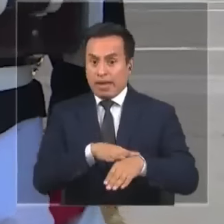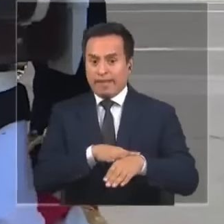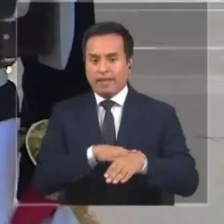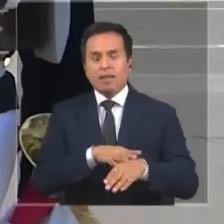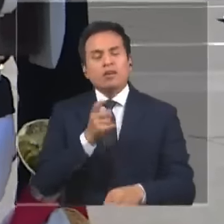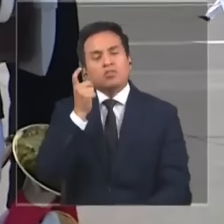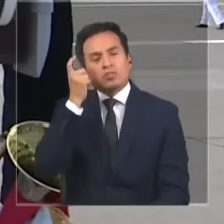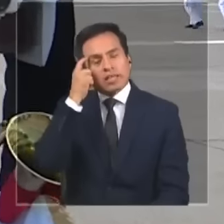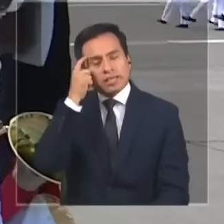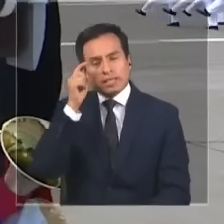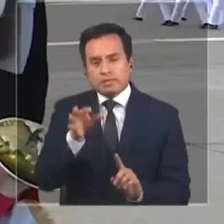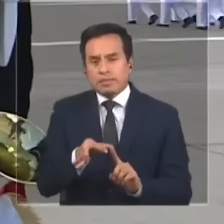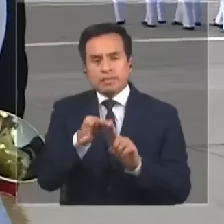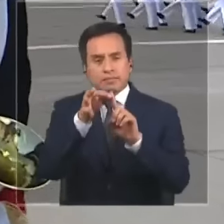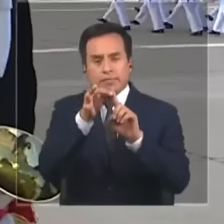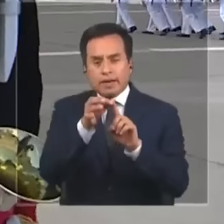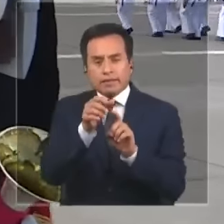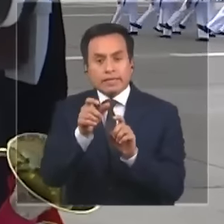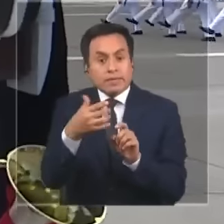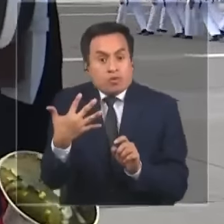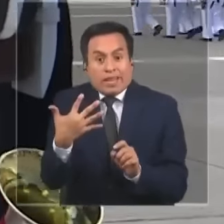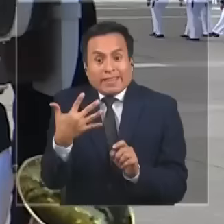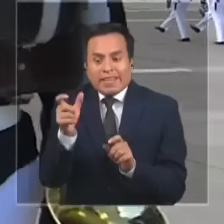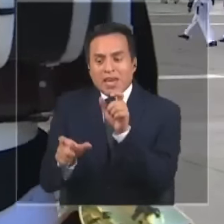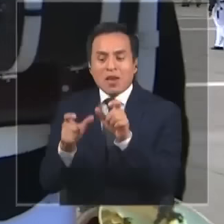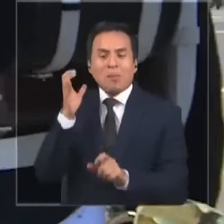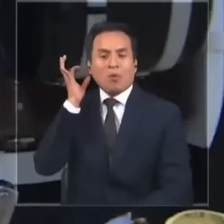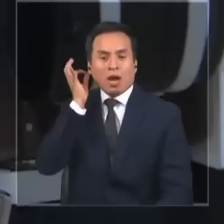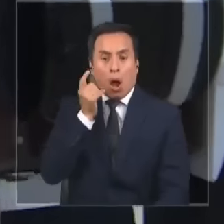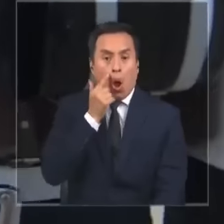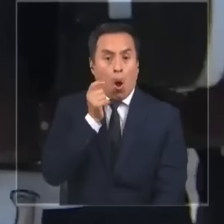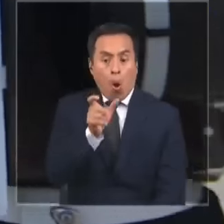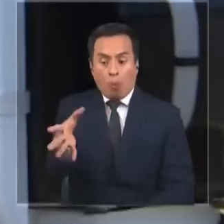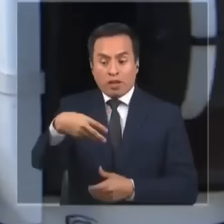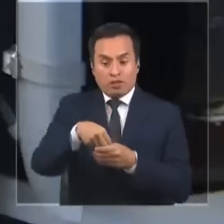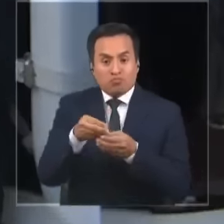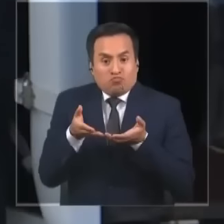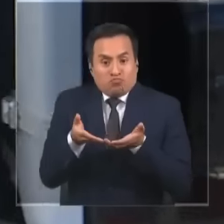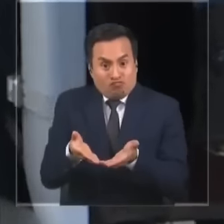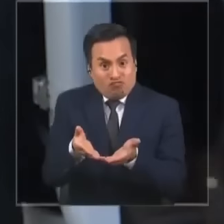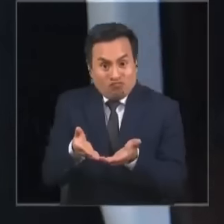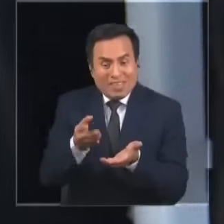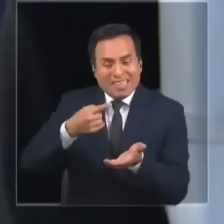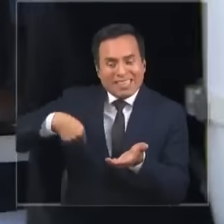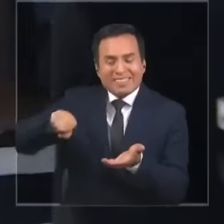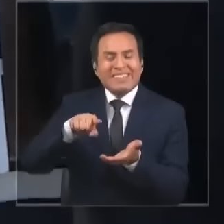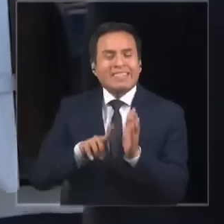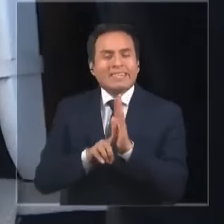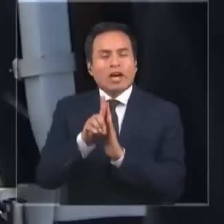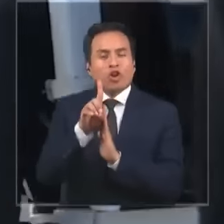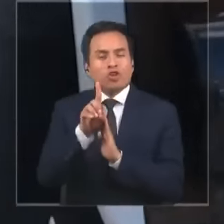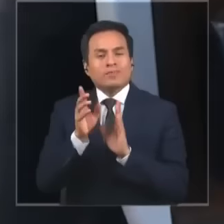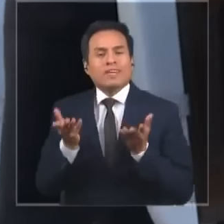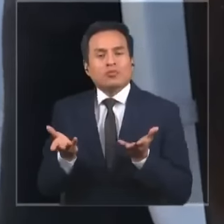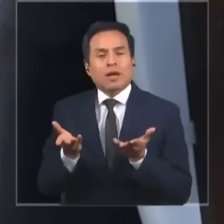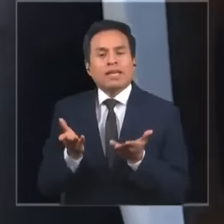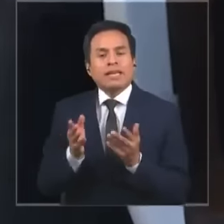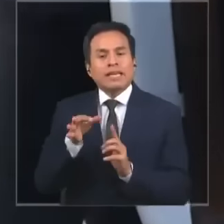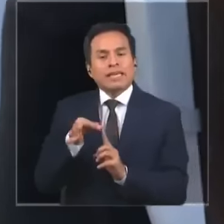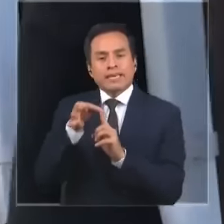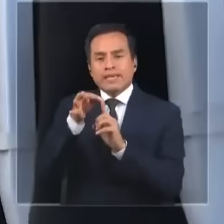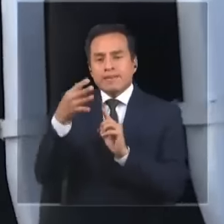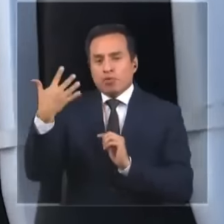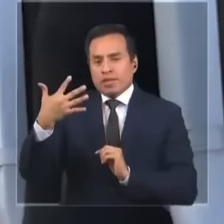Siente que su principal capital lo constituyen las mujeres y hombres que la tripulan, siendo el desarrollo de estos un eje